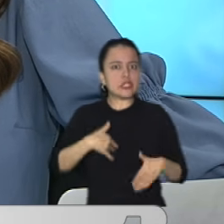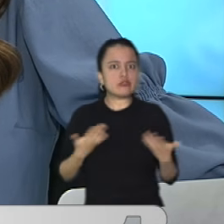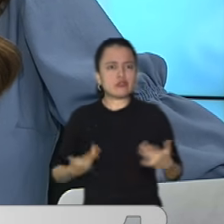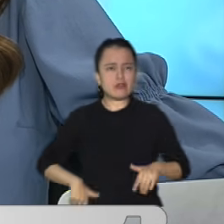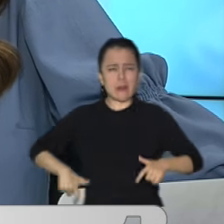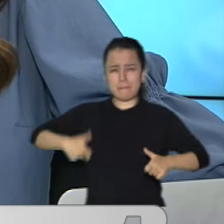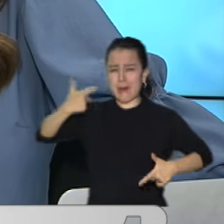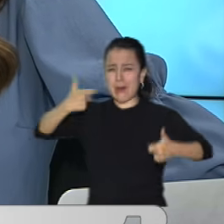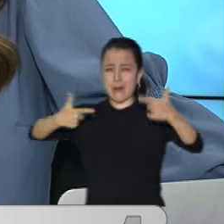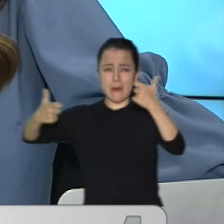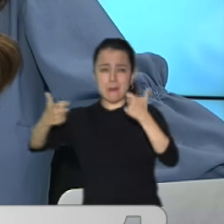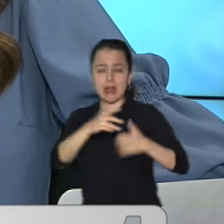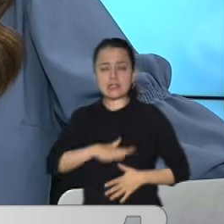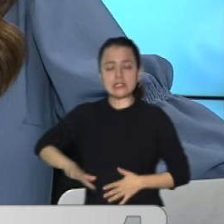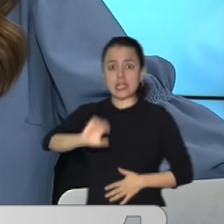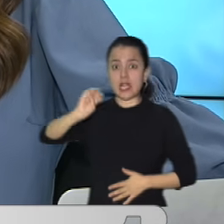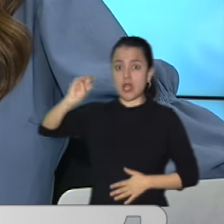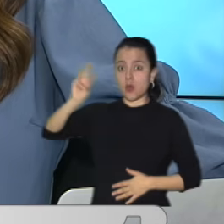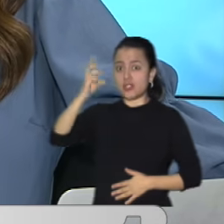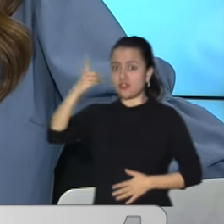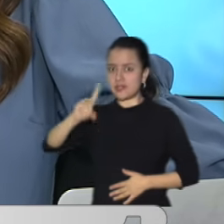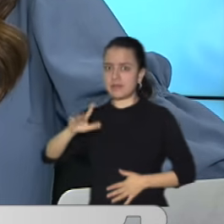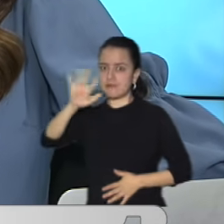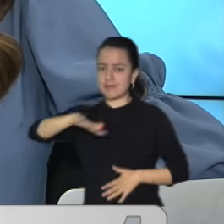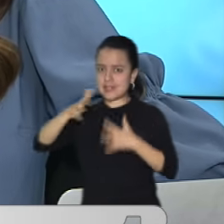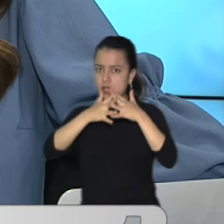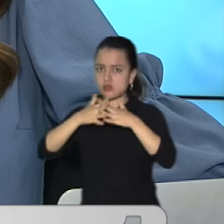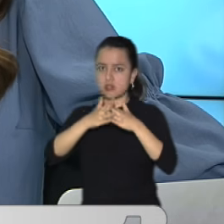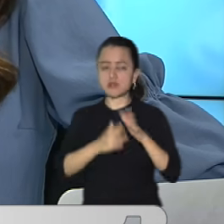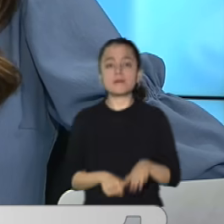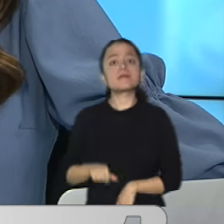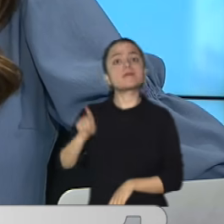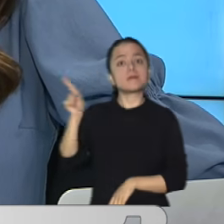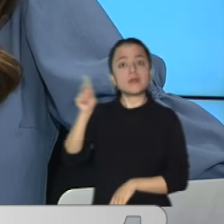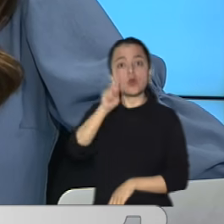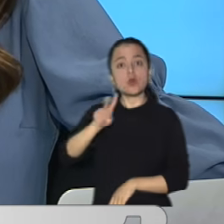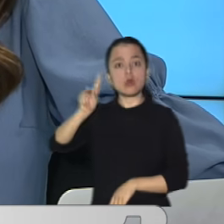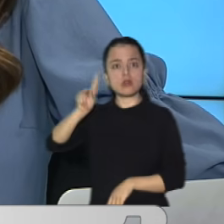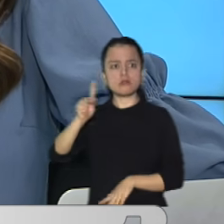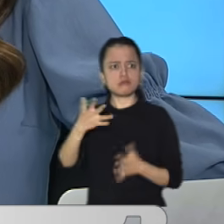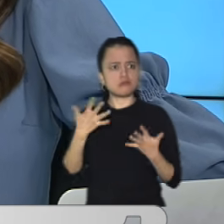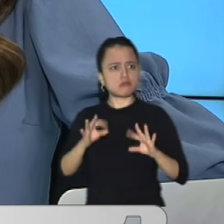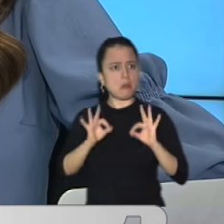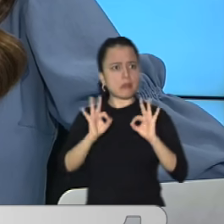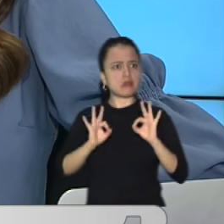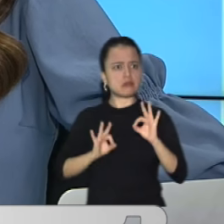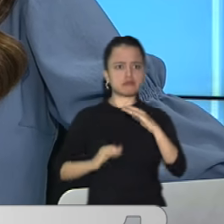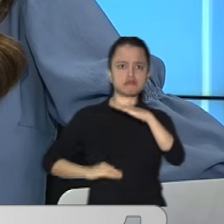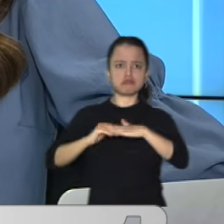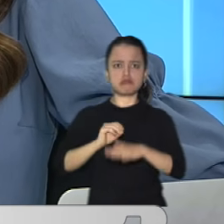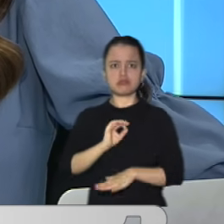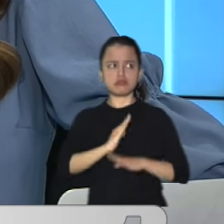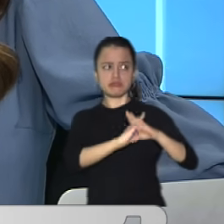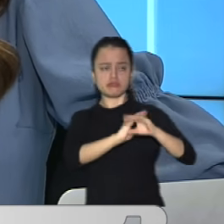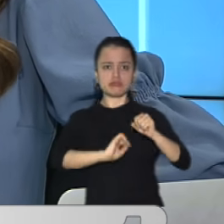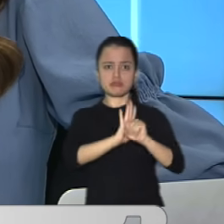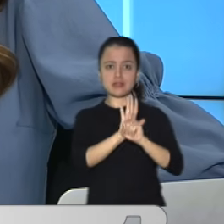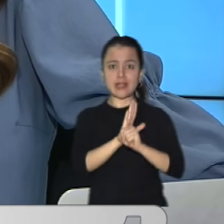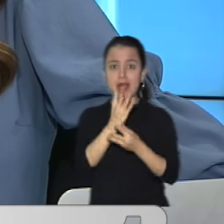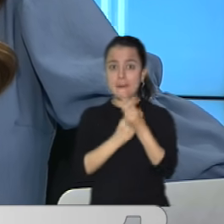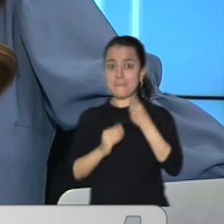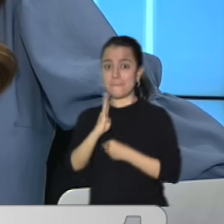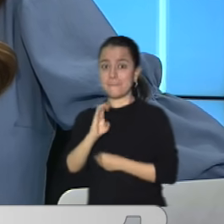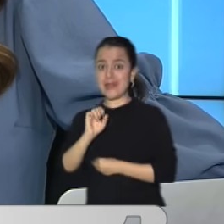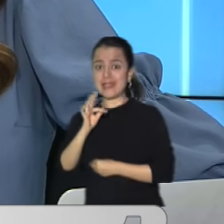de una semana en Washington. Y AstraZeneca anuncia que su vacuna contra el coronavirus es altamente eficaz contra las variantes Beta y